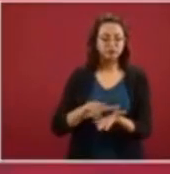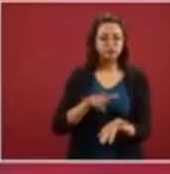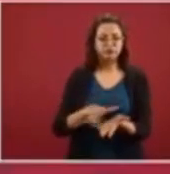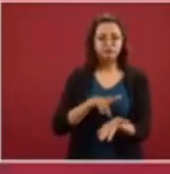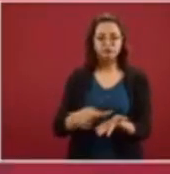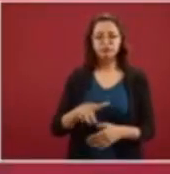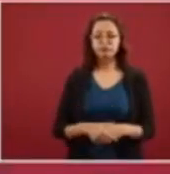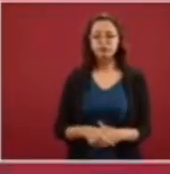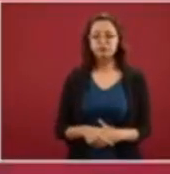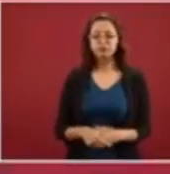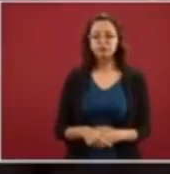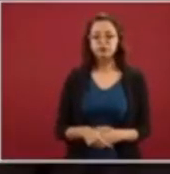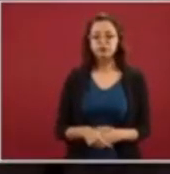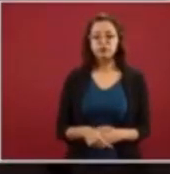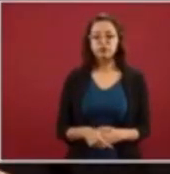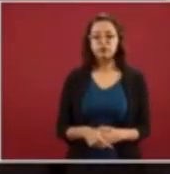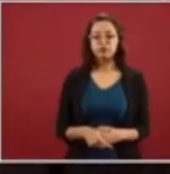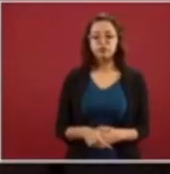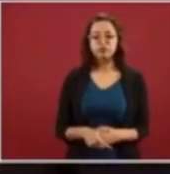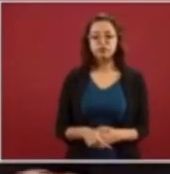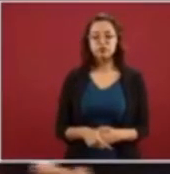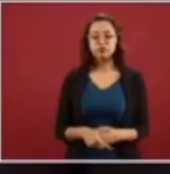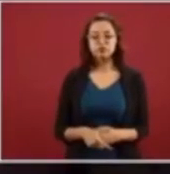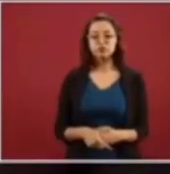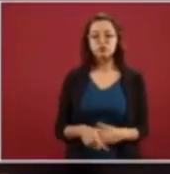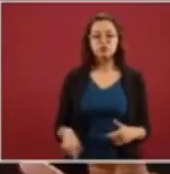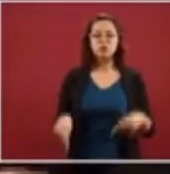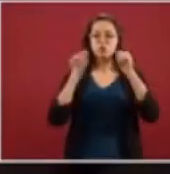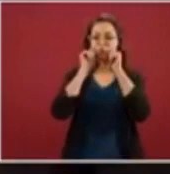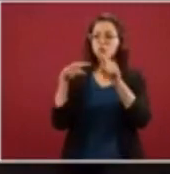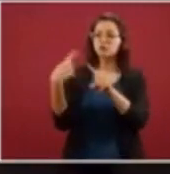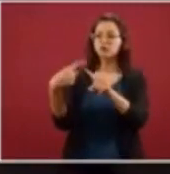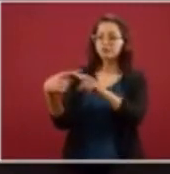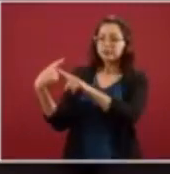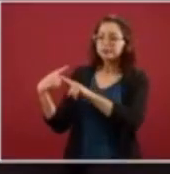apoyarse, independientemente de quién lo haga,